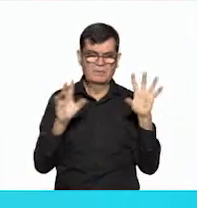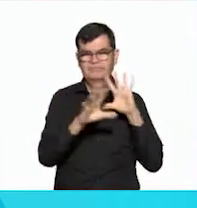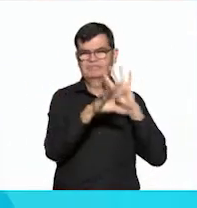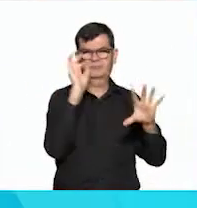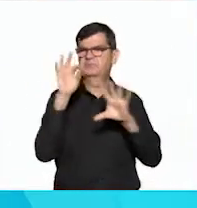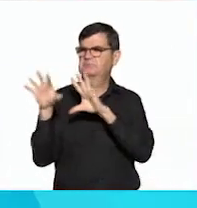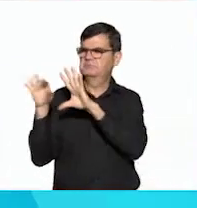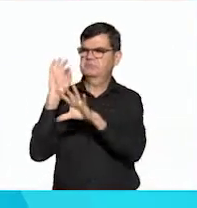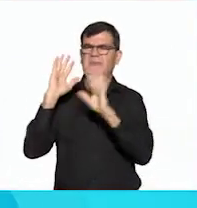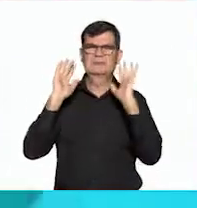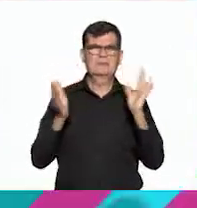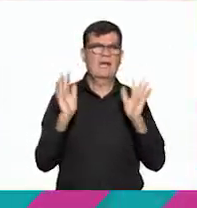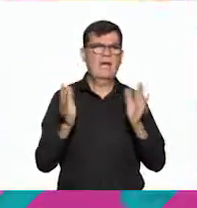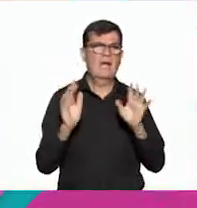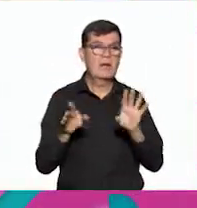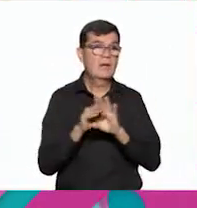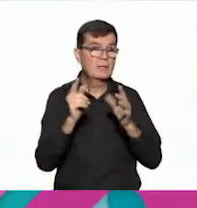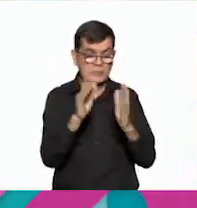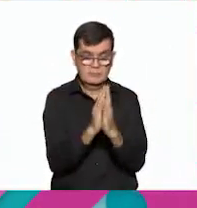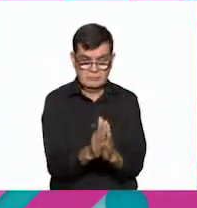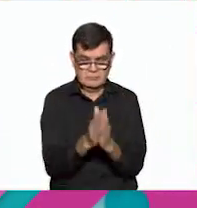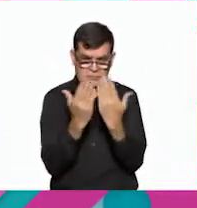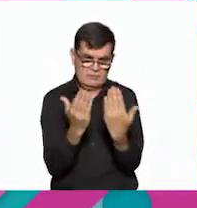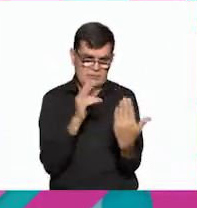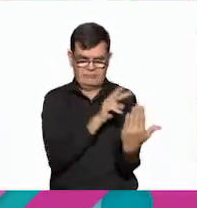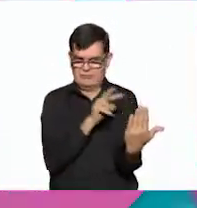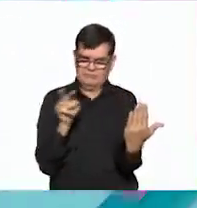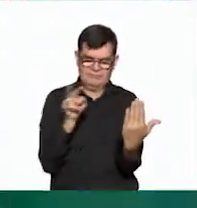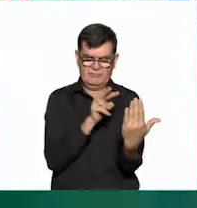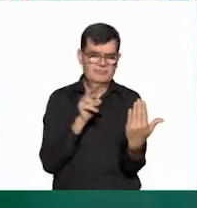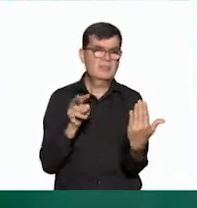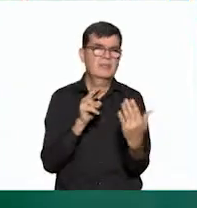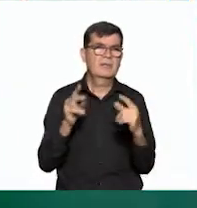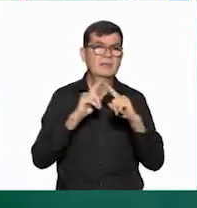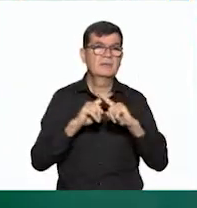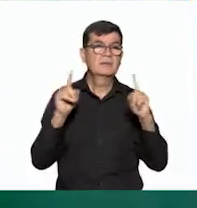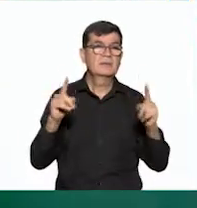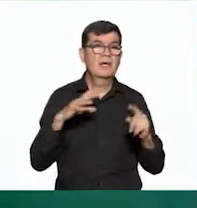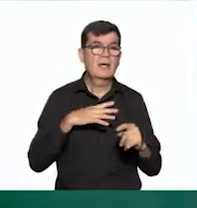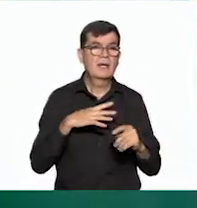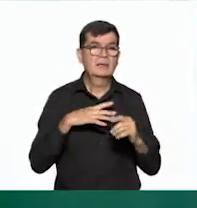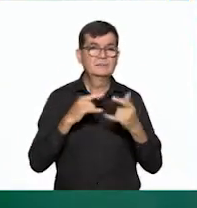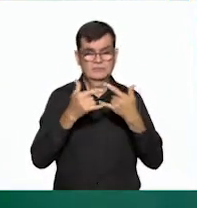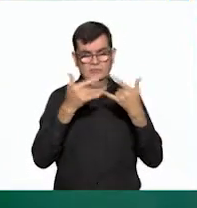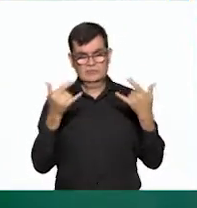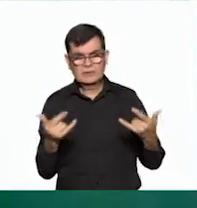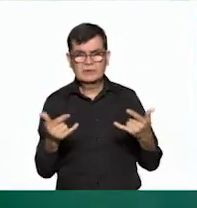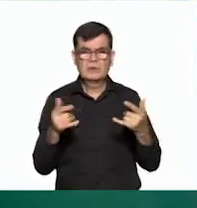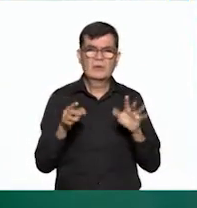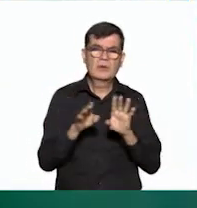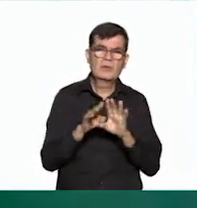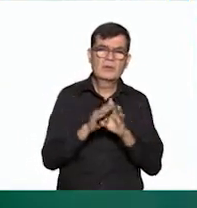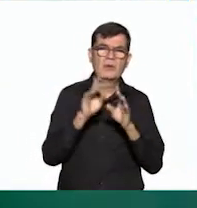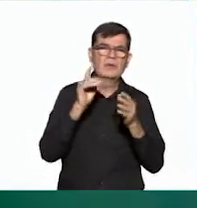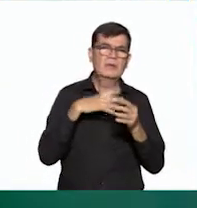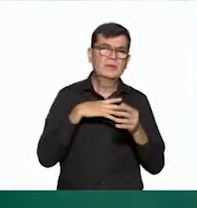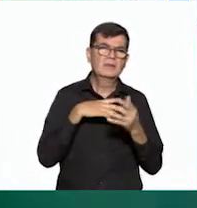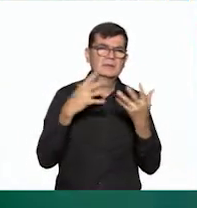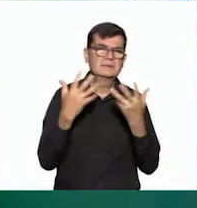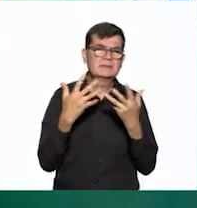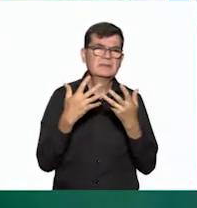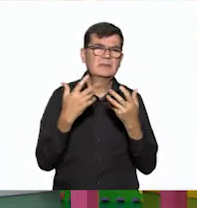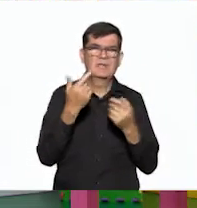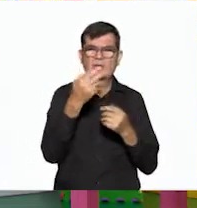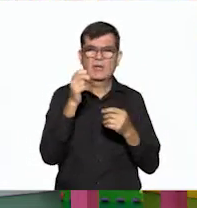rápida cuando abramos un libro y decir, este es un poema, este es un cuento. Este es un guión teatral porque